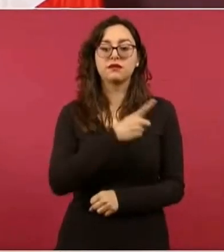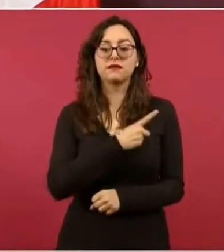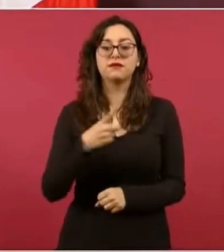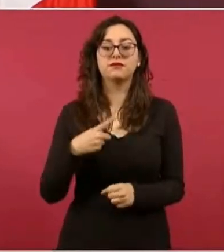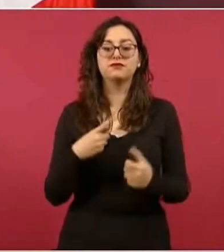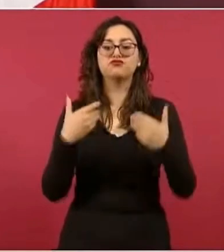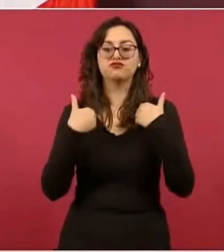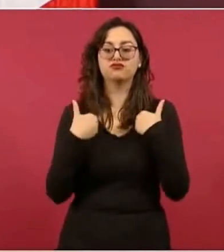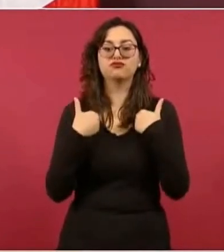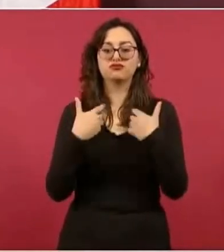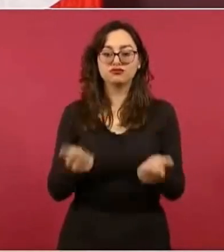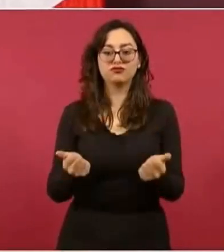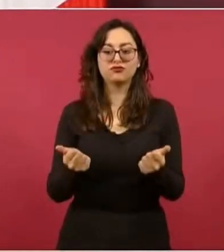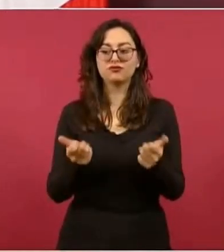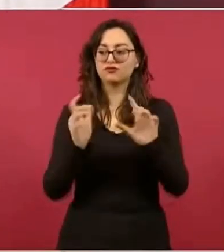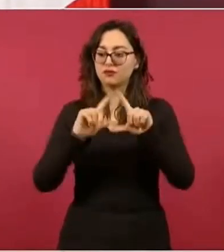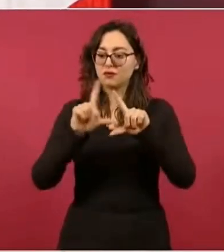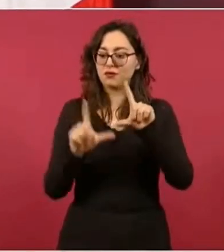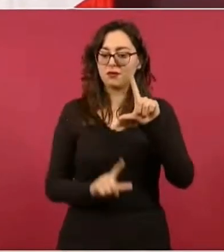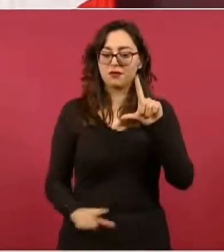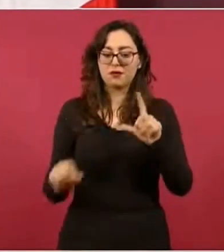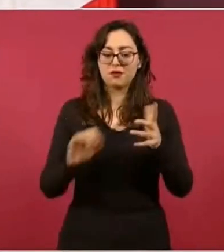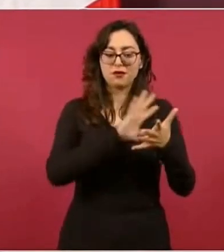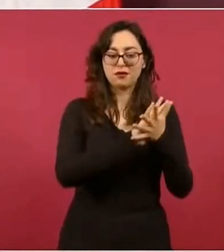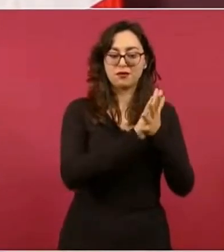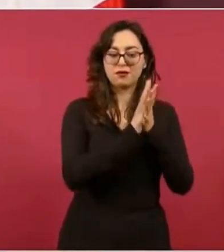un proceso de transformación